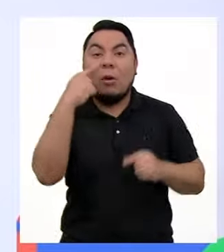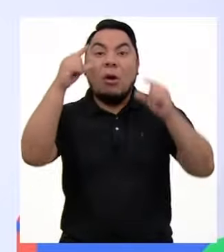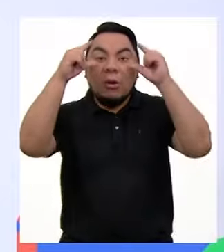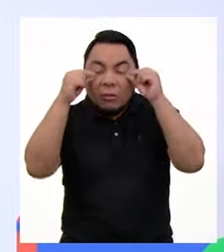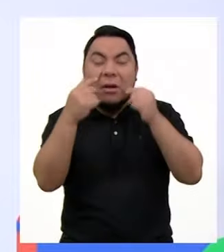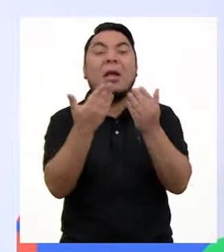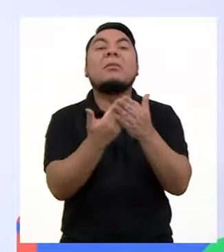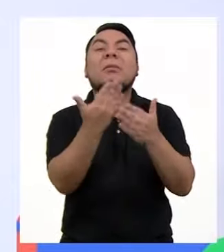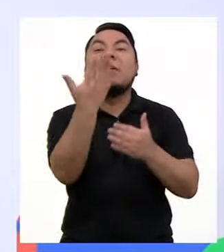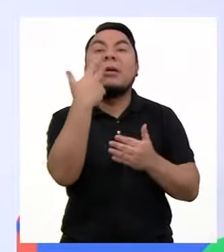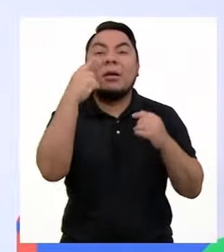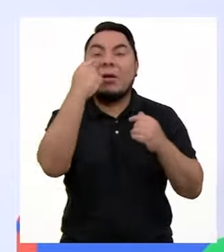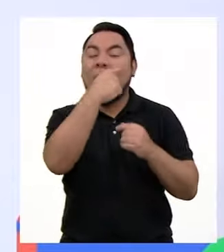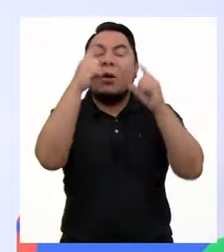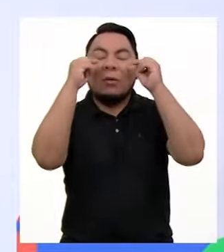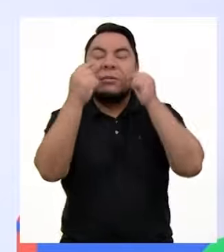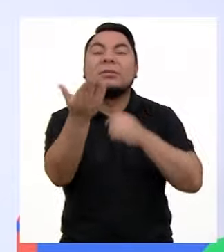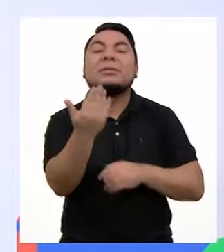ver, a cerrar los ojos.